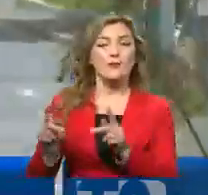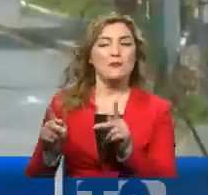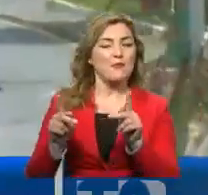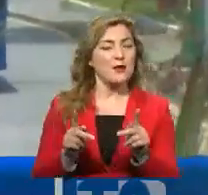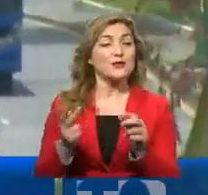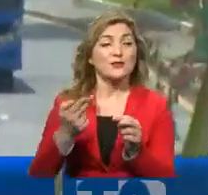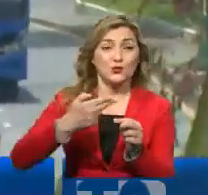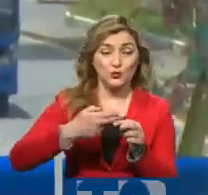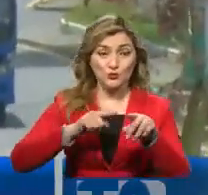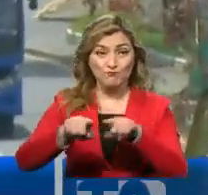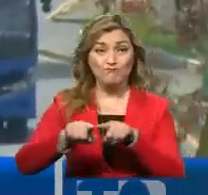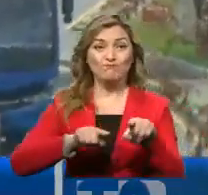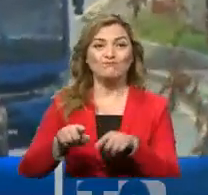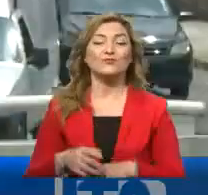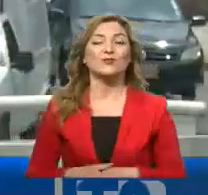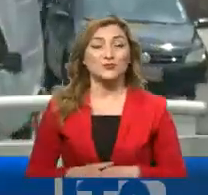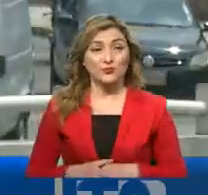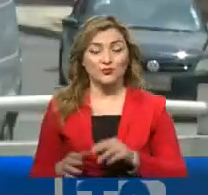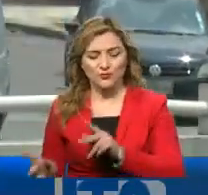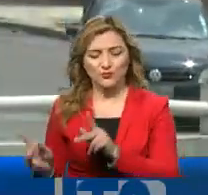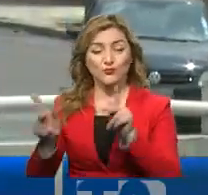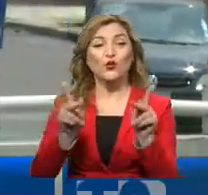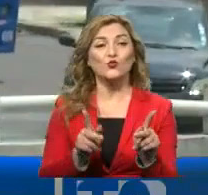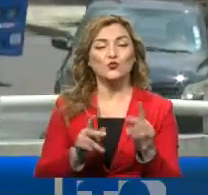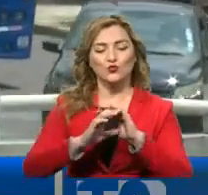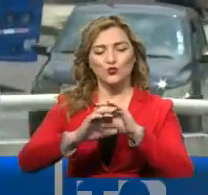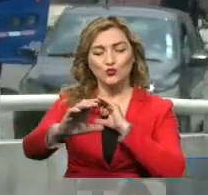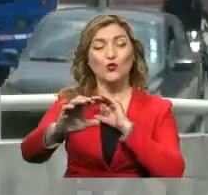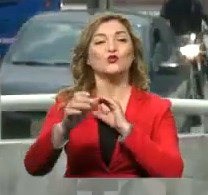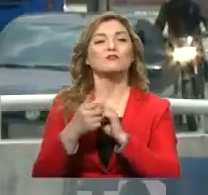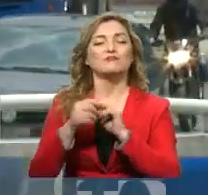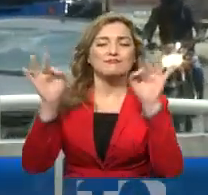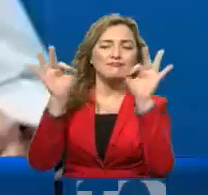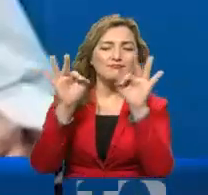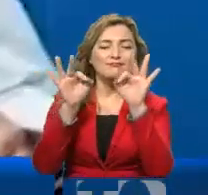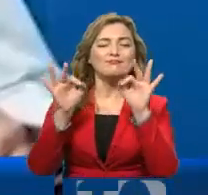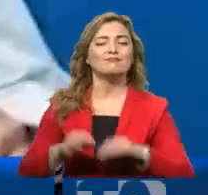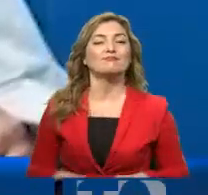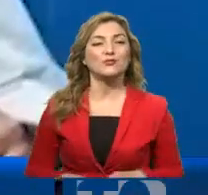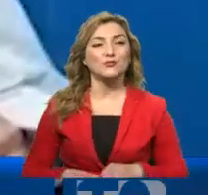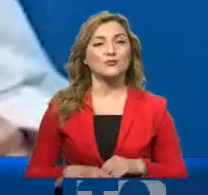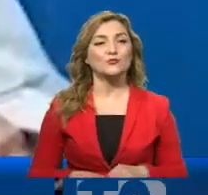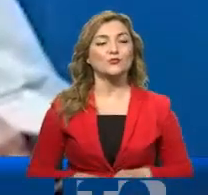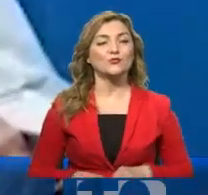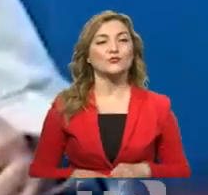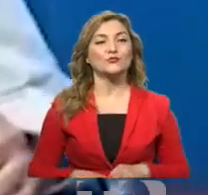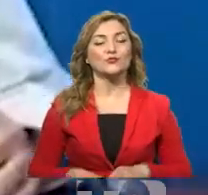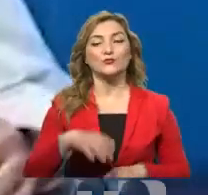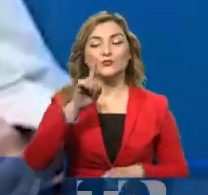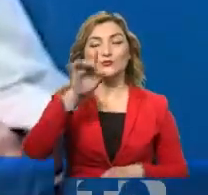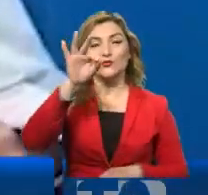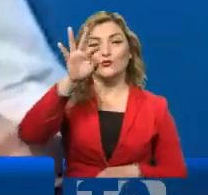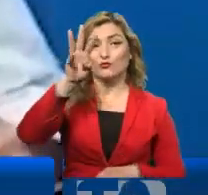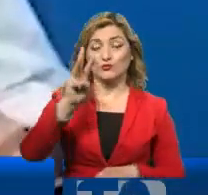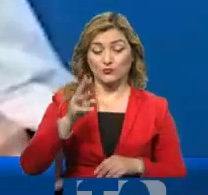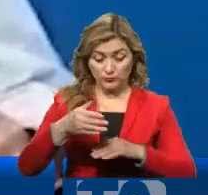para participar en el concurso, incluso tienen previsto adquirir buses eléctricos a mediano plazo. 196 rutas